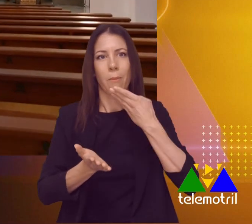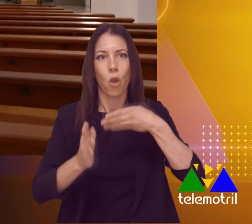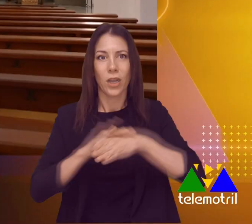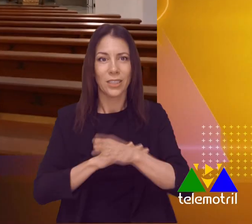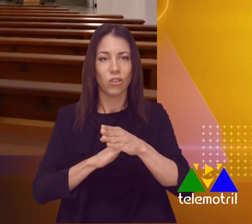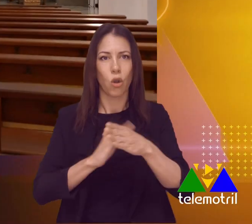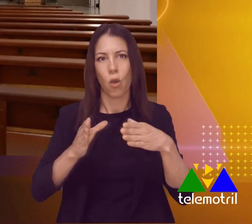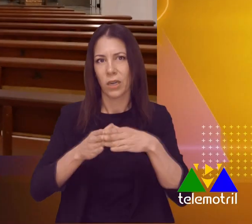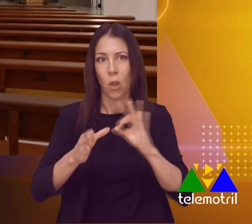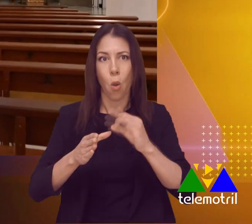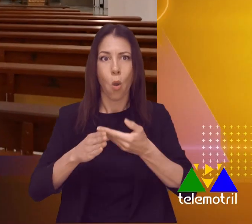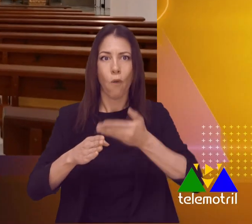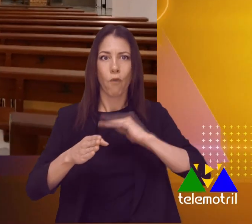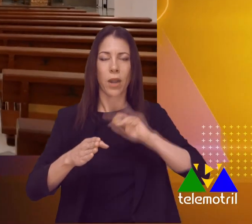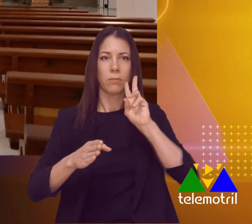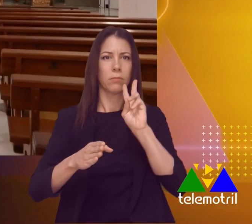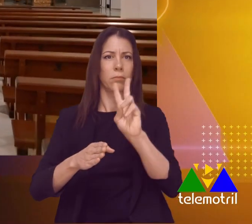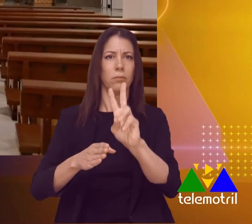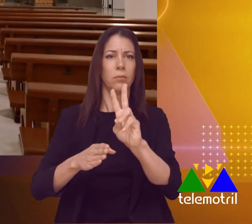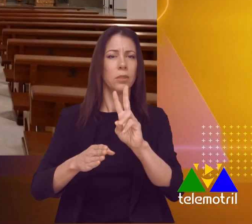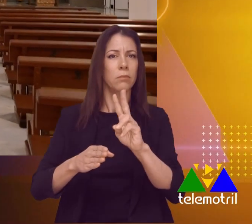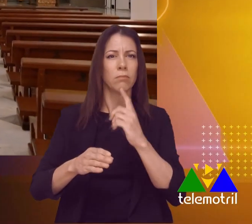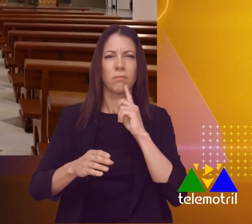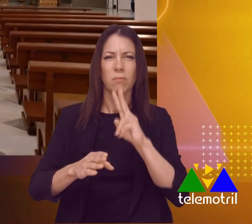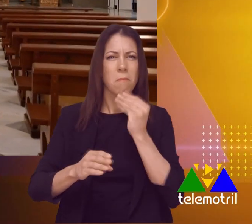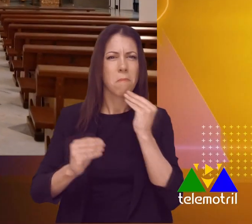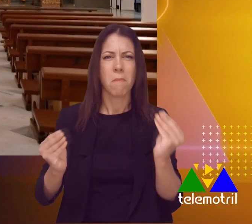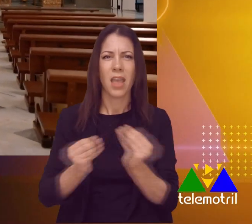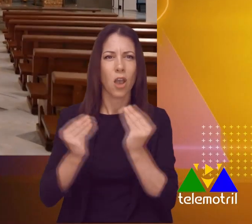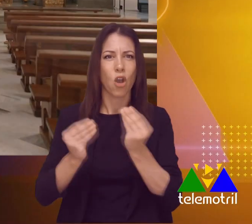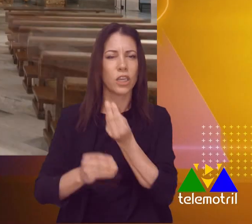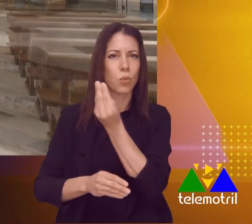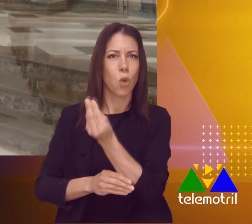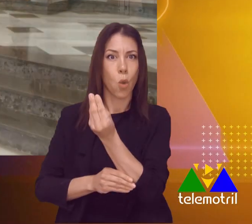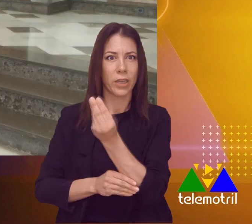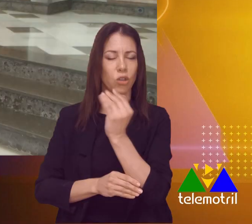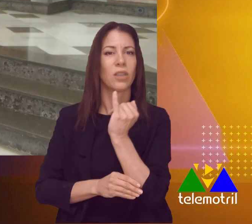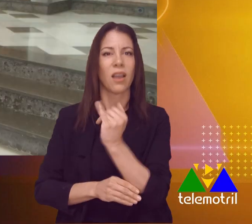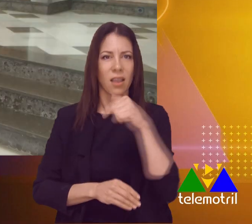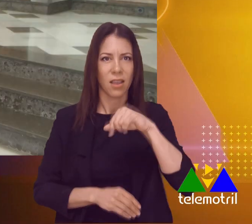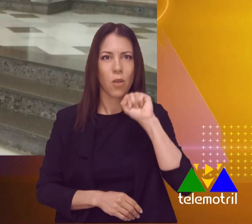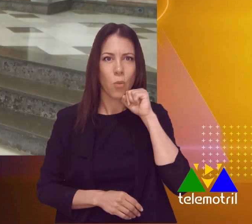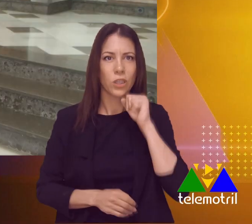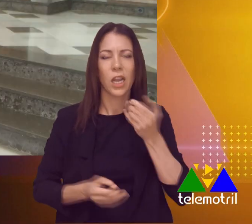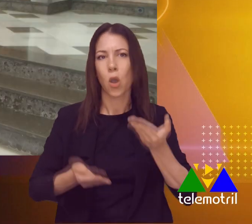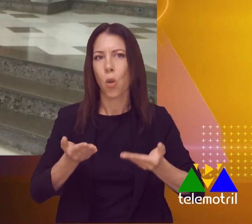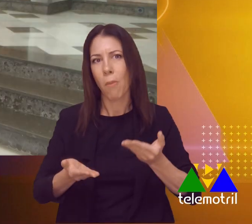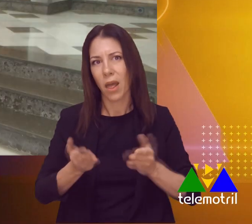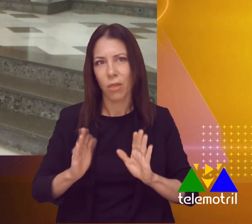fuera, estamos hablando de uno de los mejores monumentos que tenemos en Motril, quizá comparable